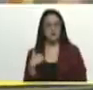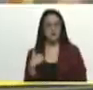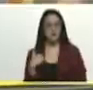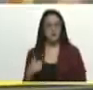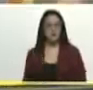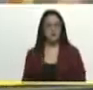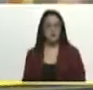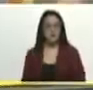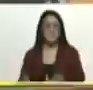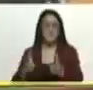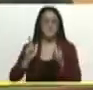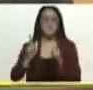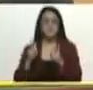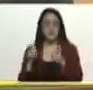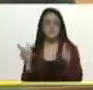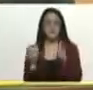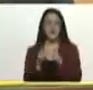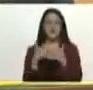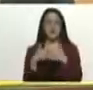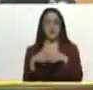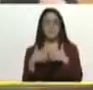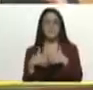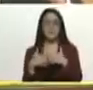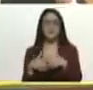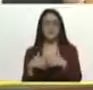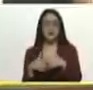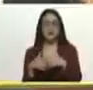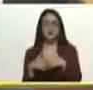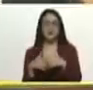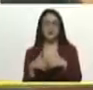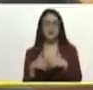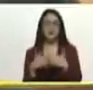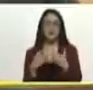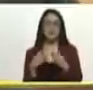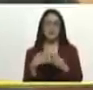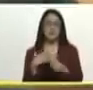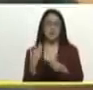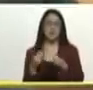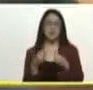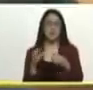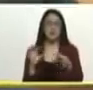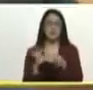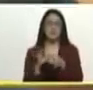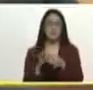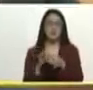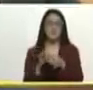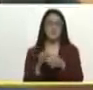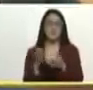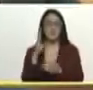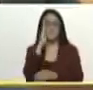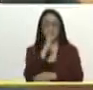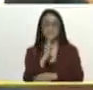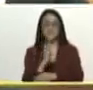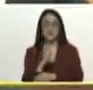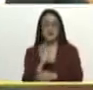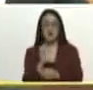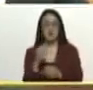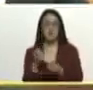que los pequeños empresarios pudiesen transar con la moneda brasileña o la moneda